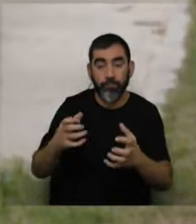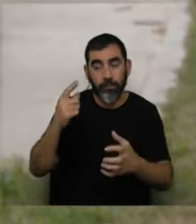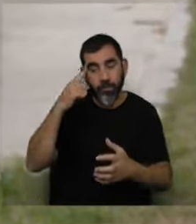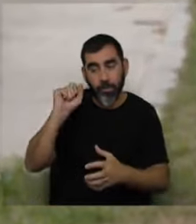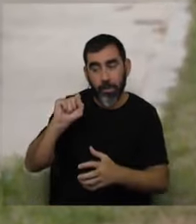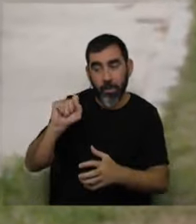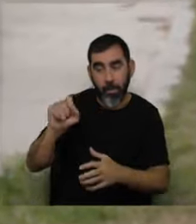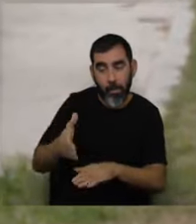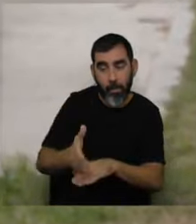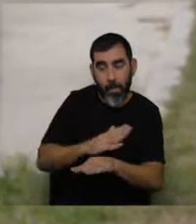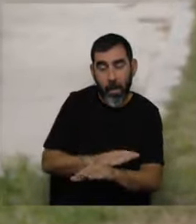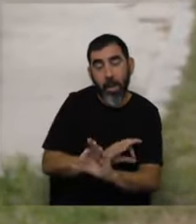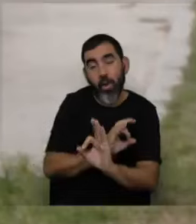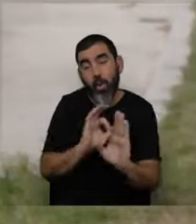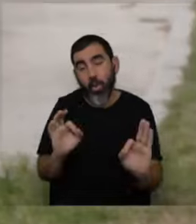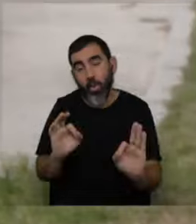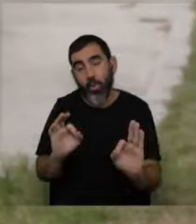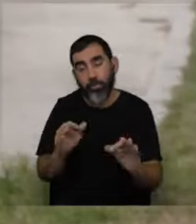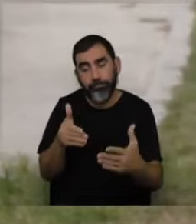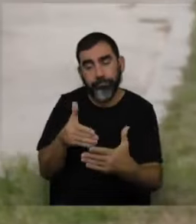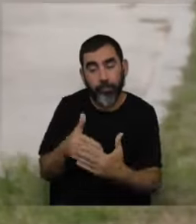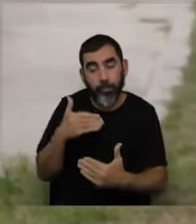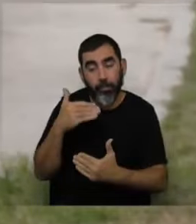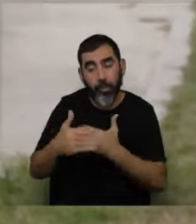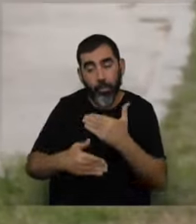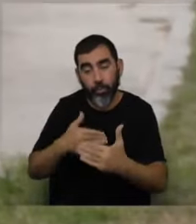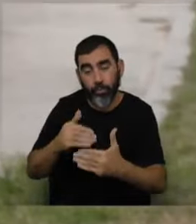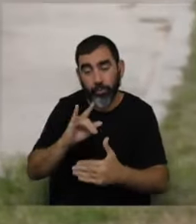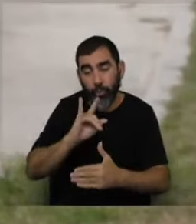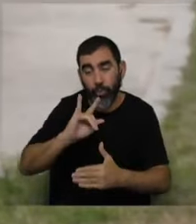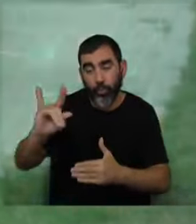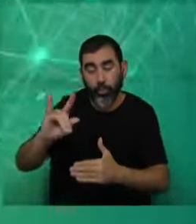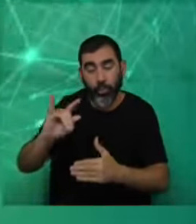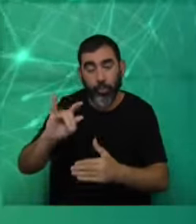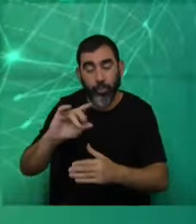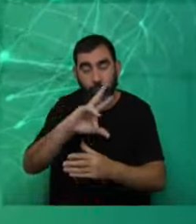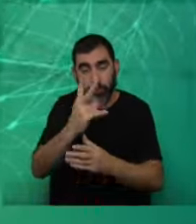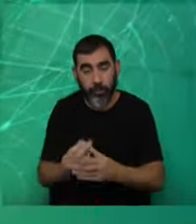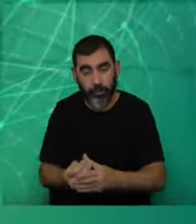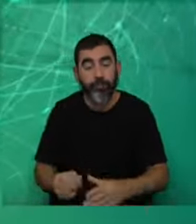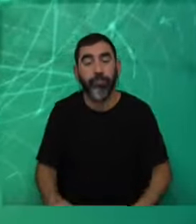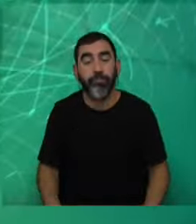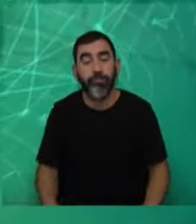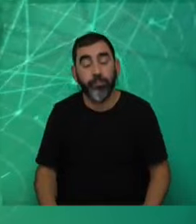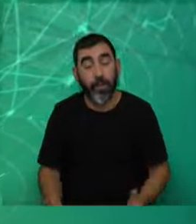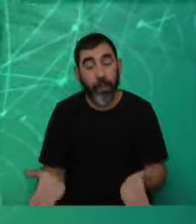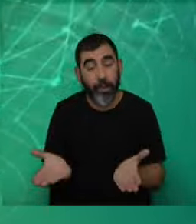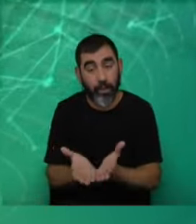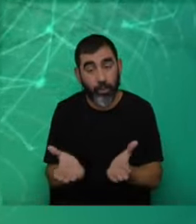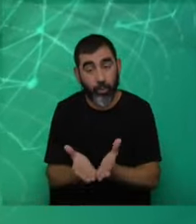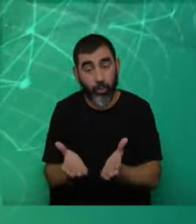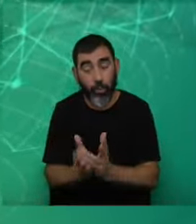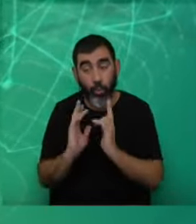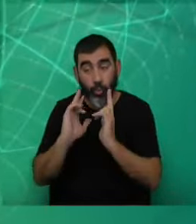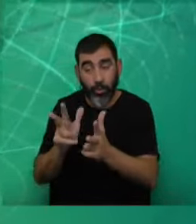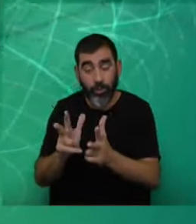ni eh entorpecer un proceso que que le corresponde a la administración eh los estudiantes han manifestado